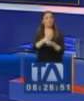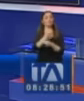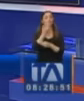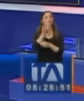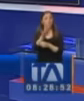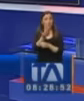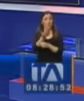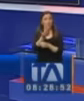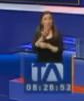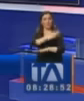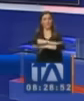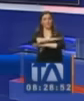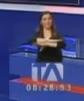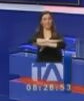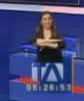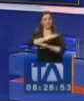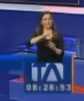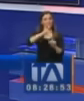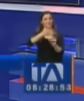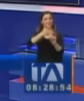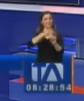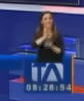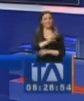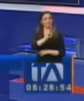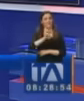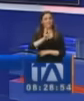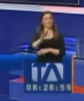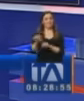a través de un portal de internet,